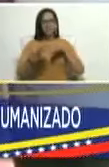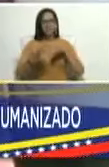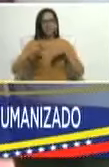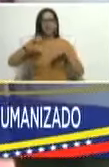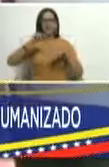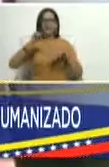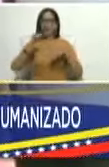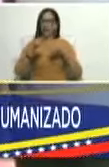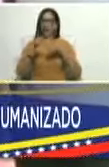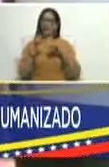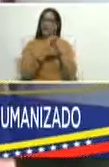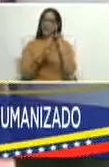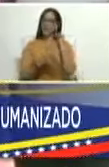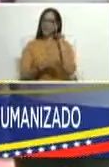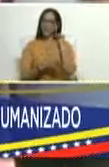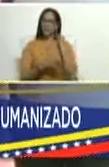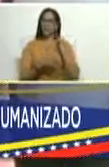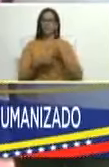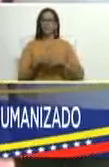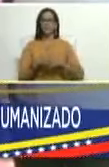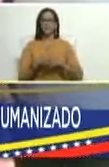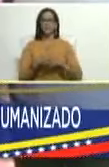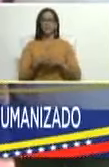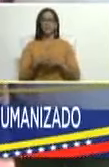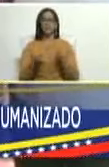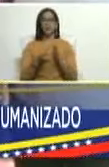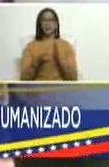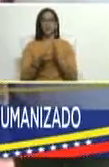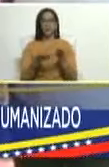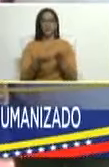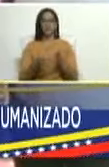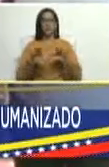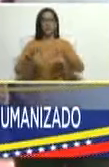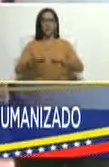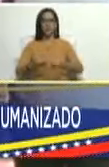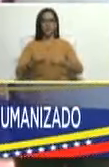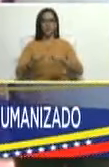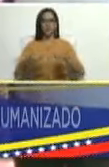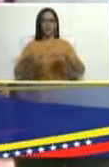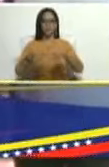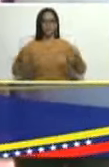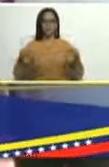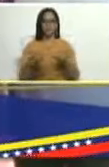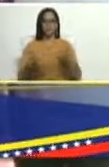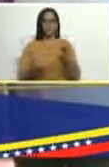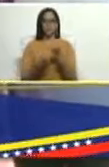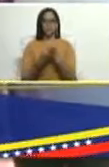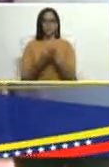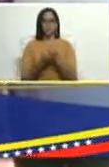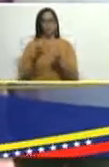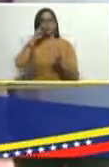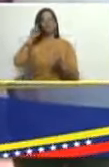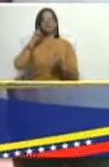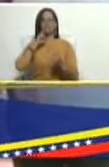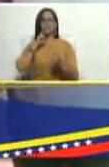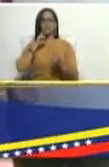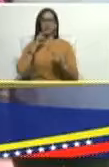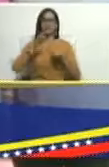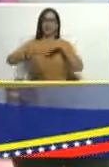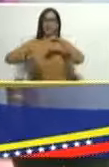recreación Dr. Leonardo Ruiz Pineda, en lo que es la instalación del círculo de apoyo gestacional